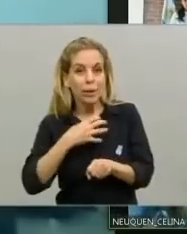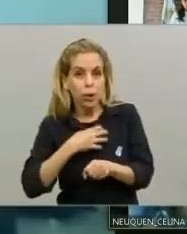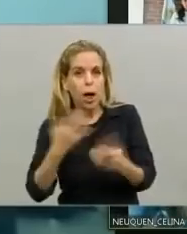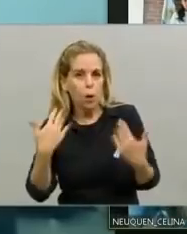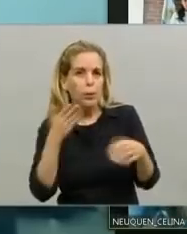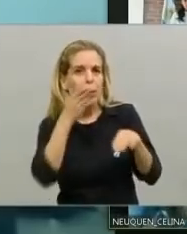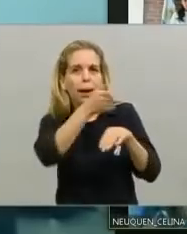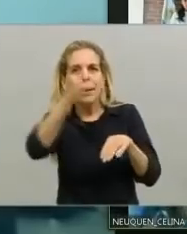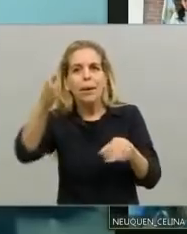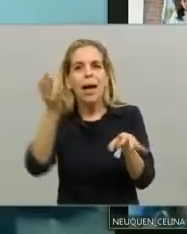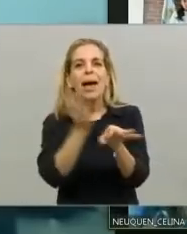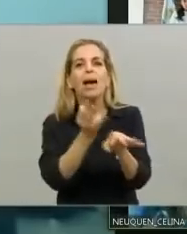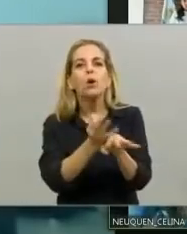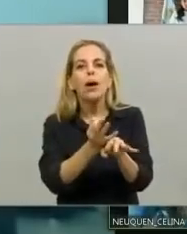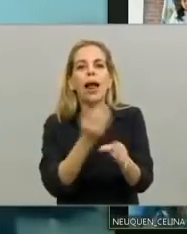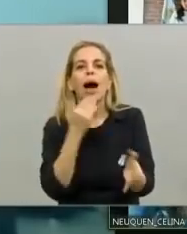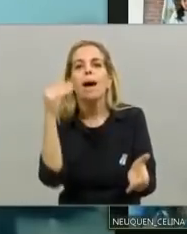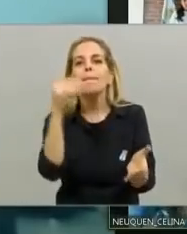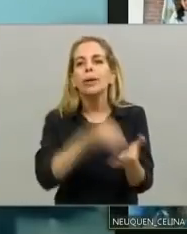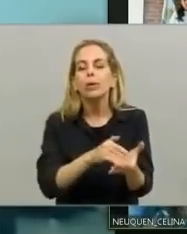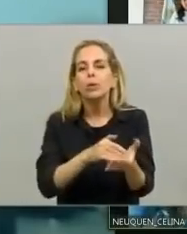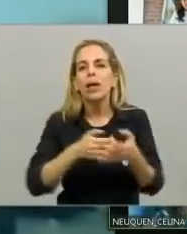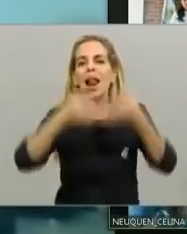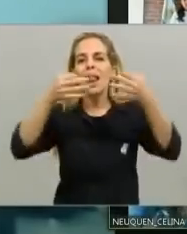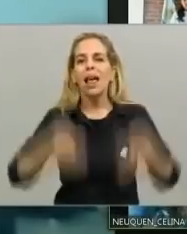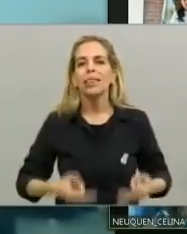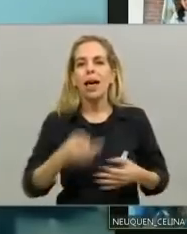colegio a prometer lealtad a la bandera.